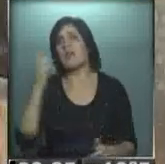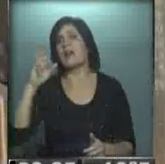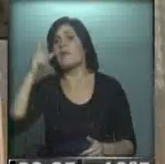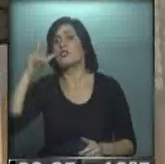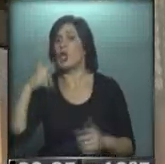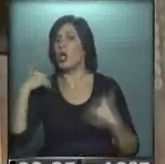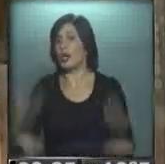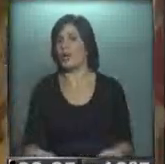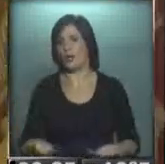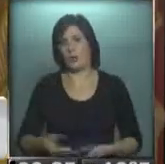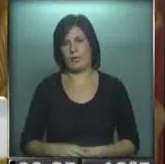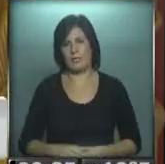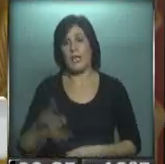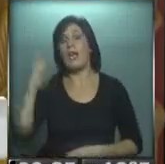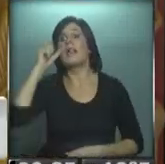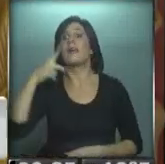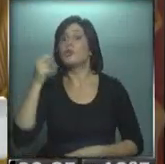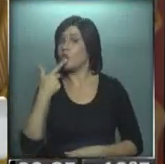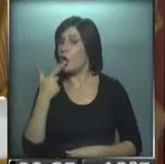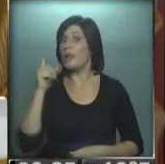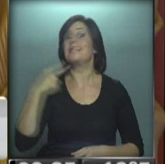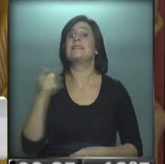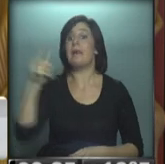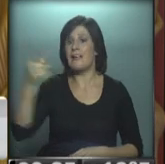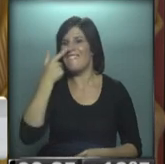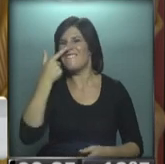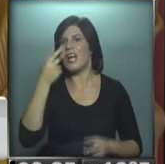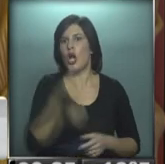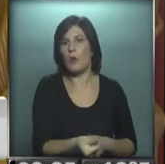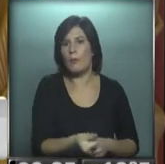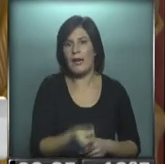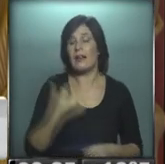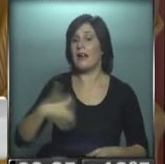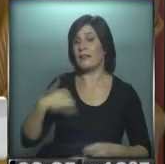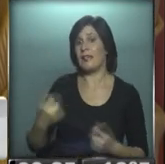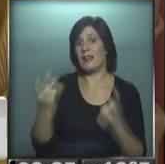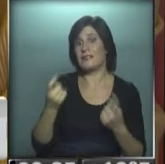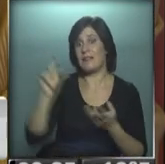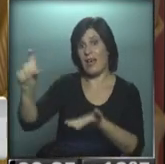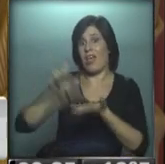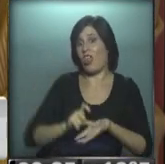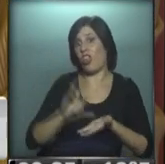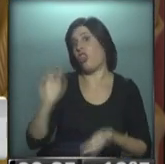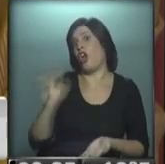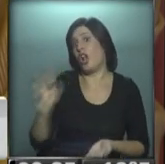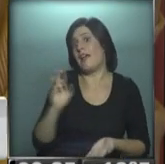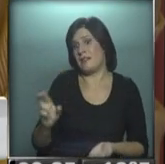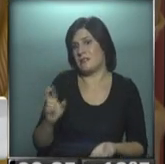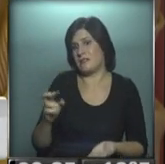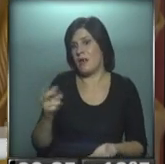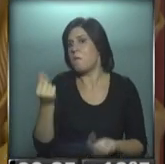Bueno, Repsol estaba interesada en comprar y la Argentina estaba interesada en obtener dólares a cualquier precio.